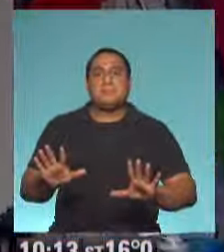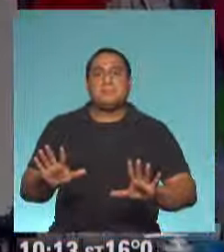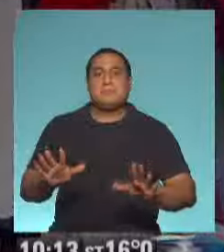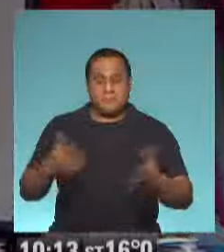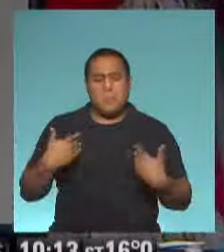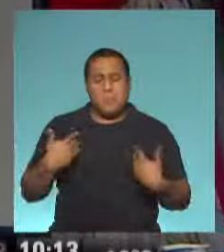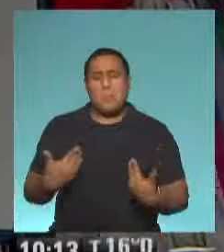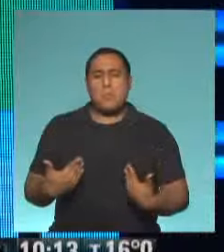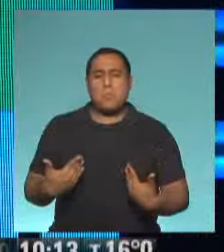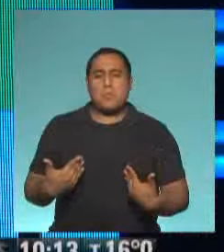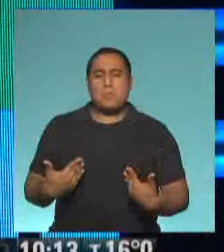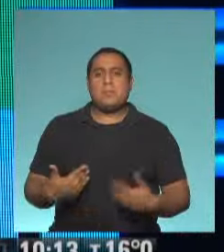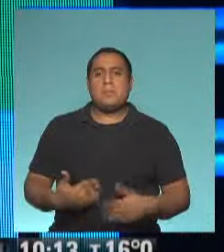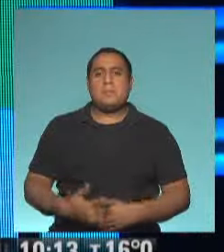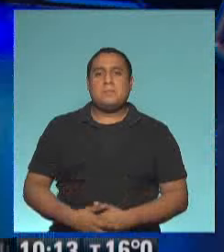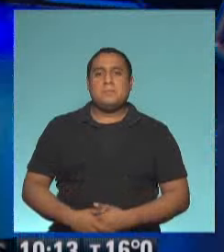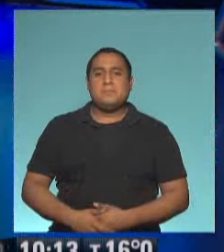Pude.